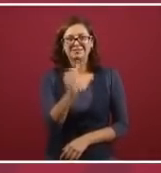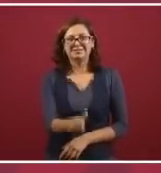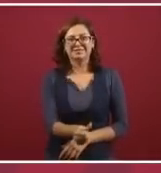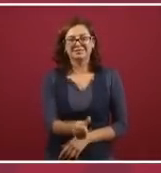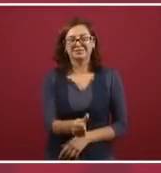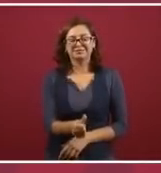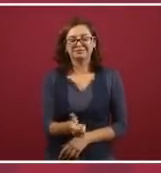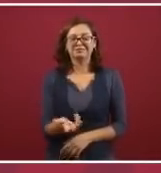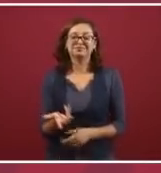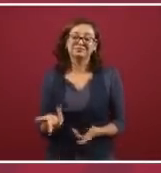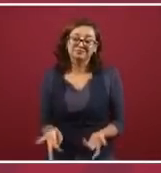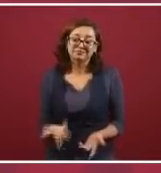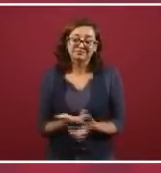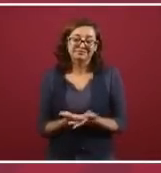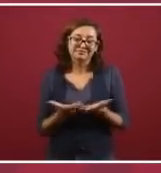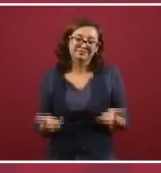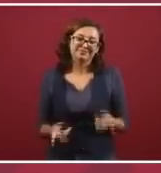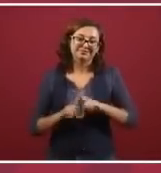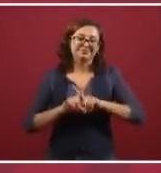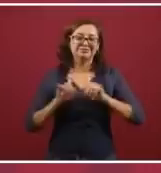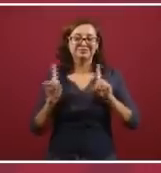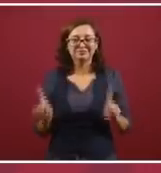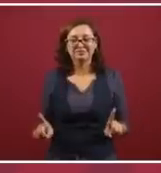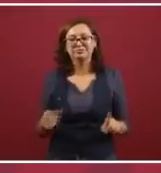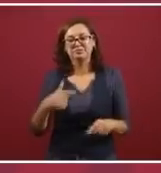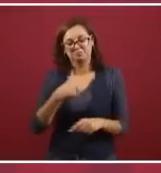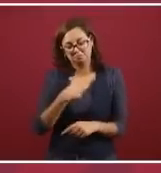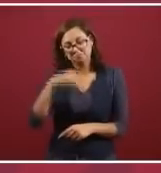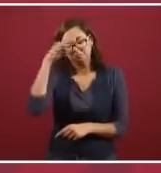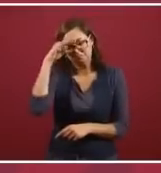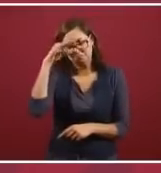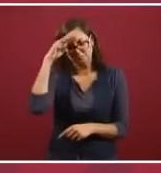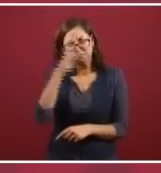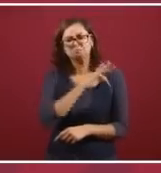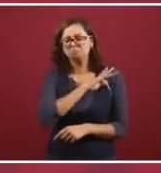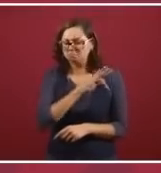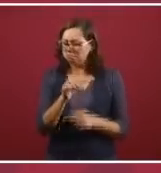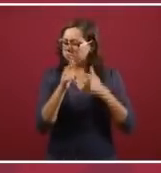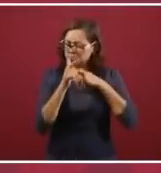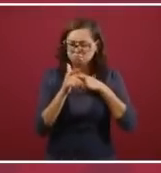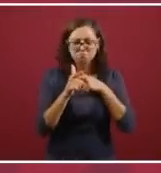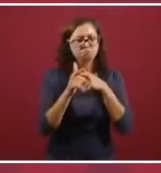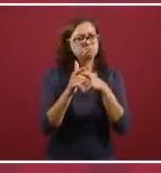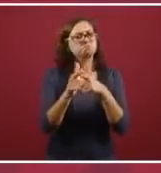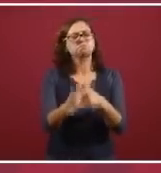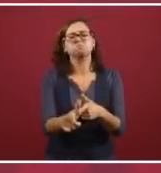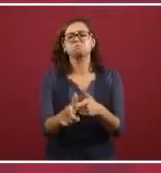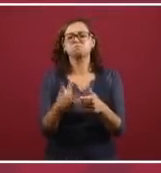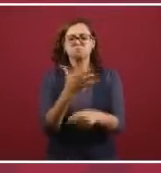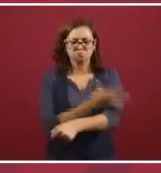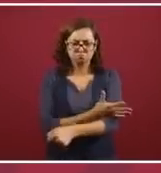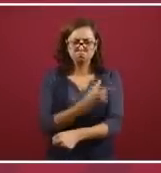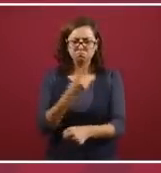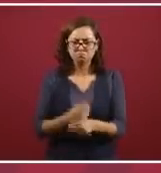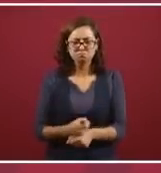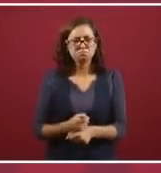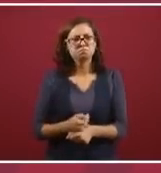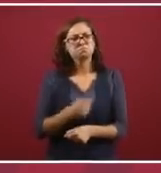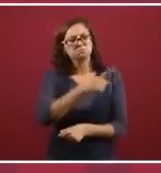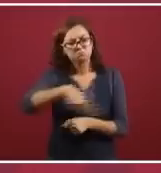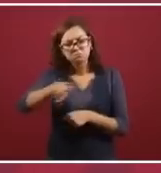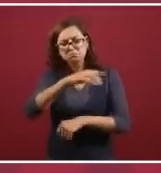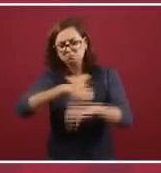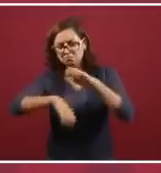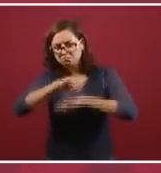Entonces, yo espero que sigamos así y que se cumplan